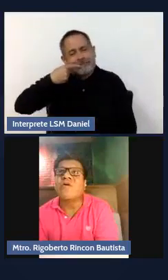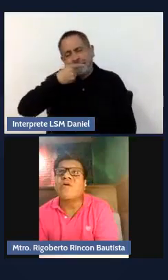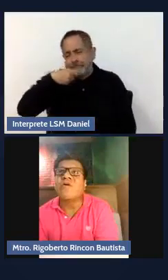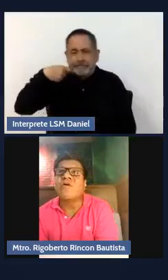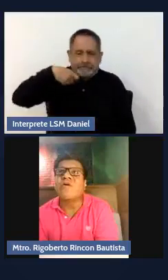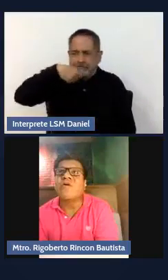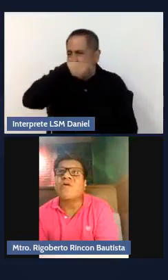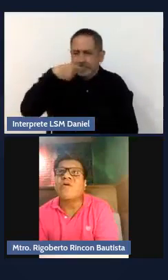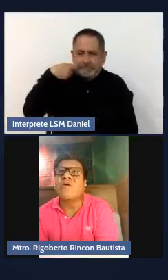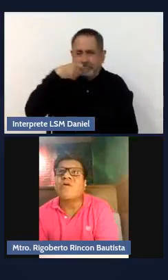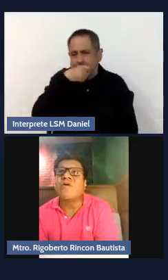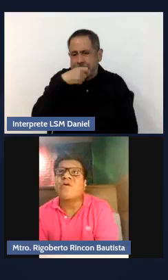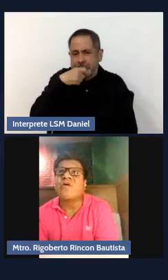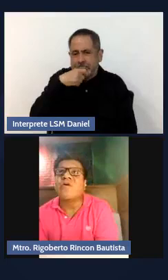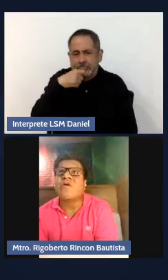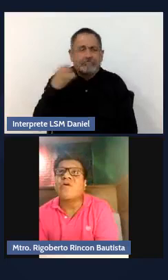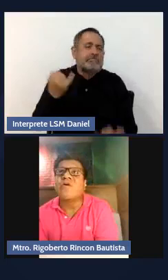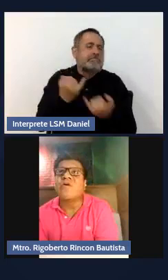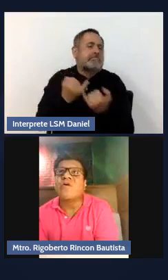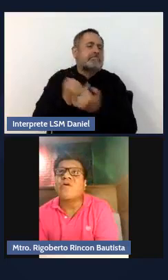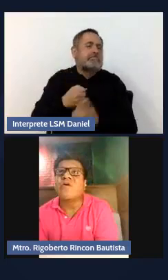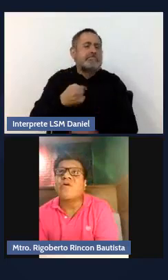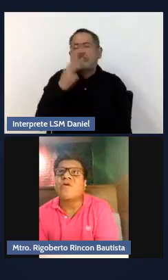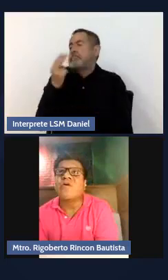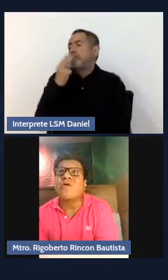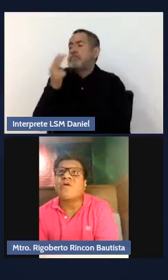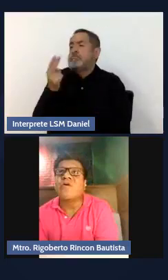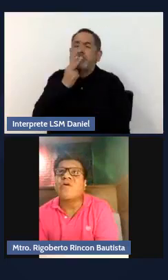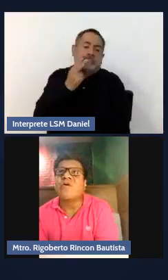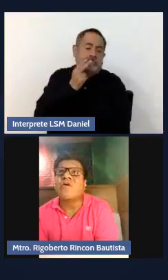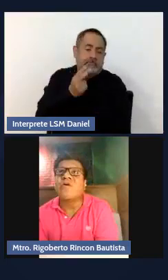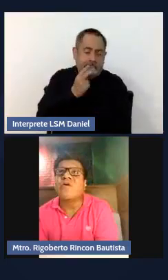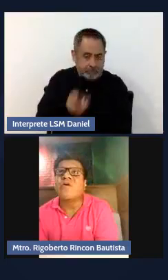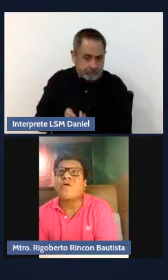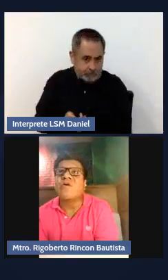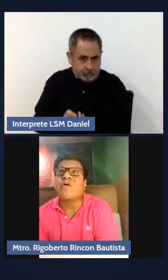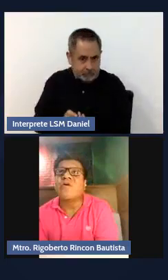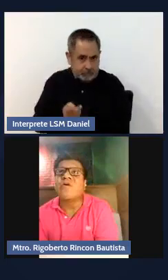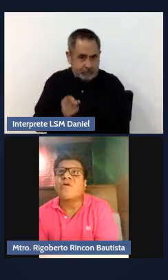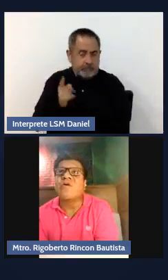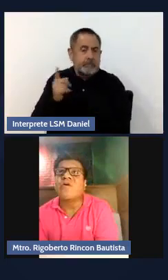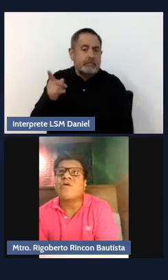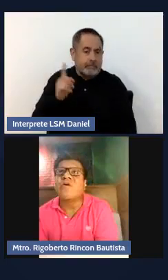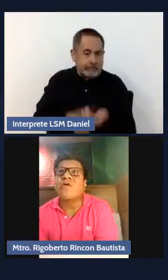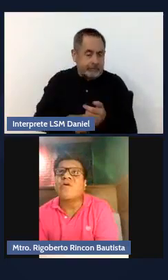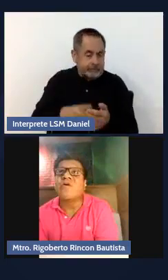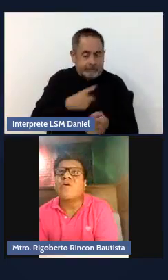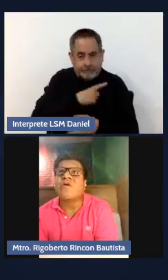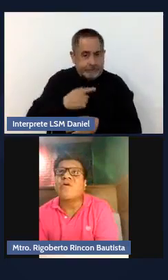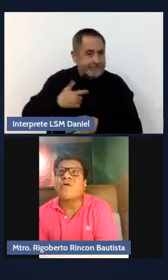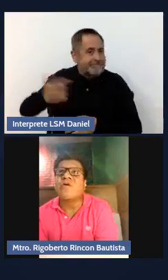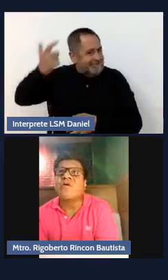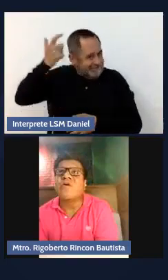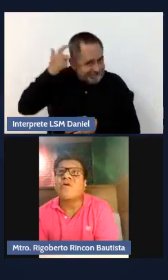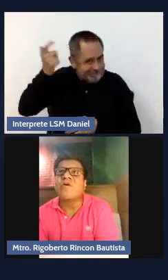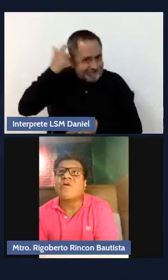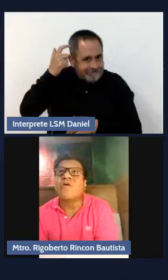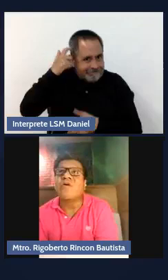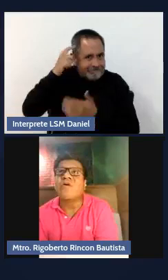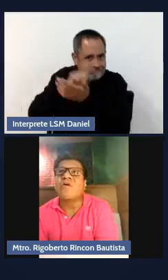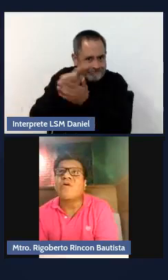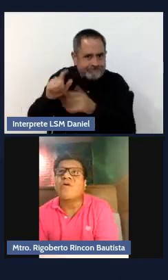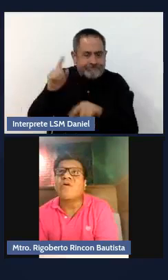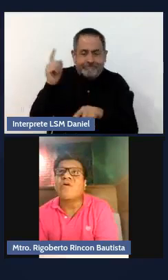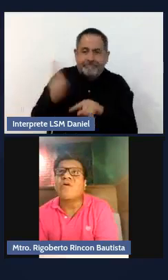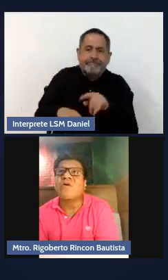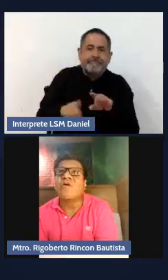tabaco. ¿Sí? Y de acuerdo con estas situaciones, pues nos habla de nuestra higiene mental, ¿no? Nos habla de cómo